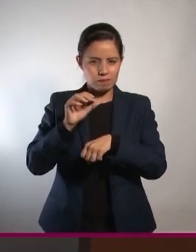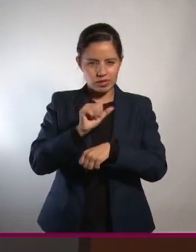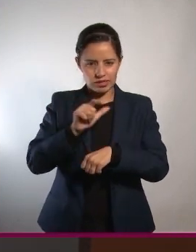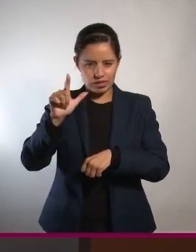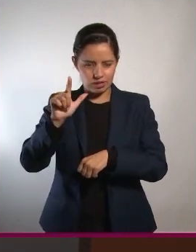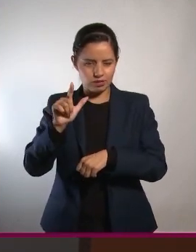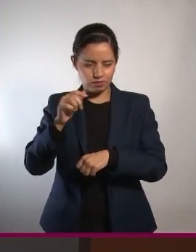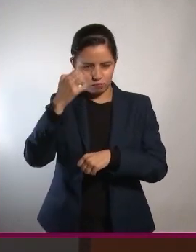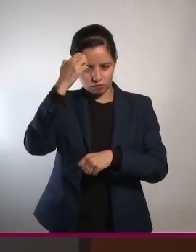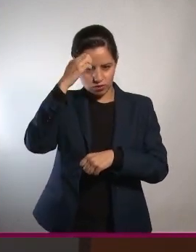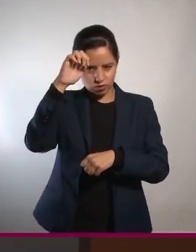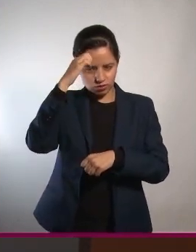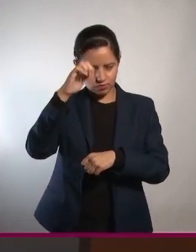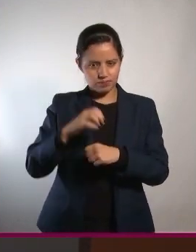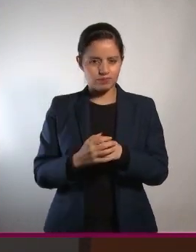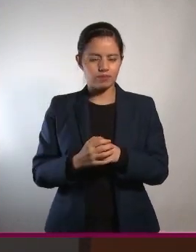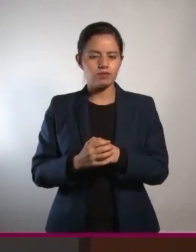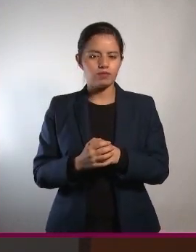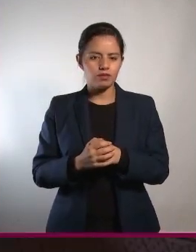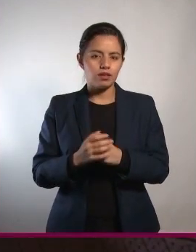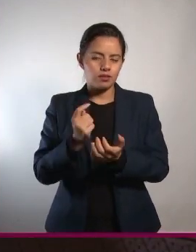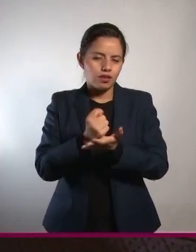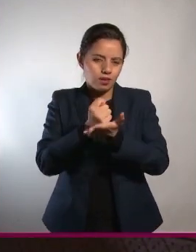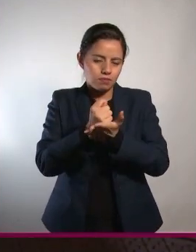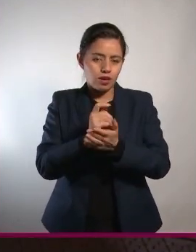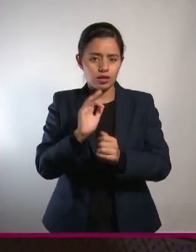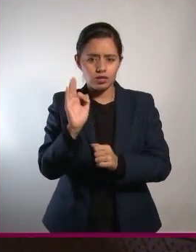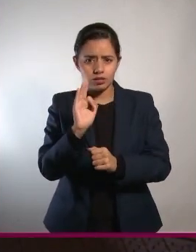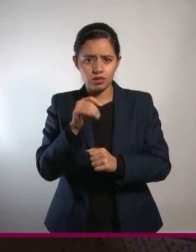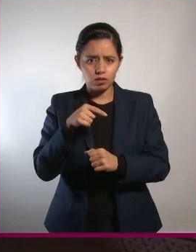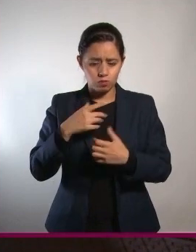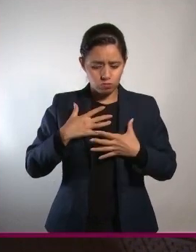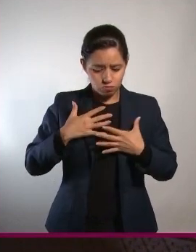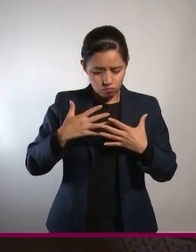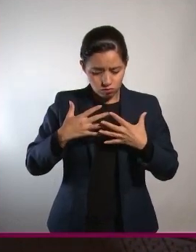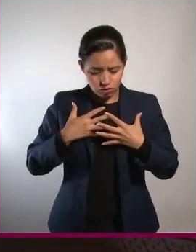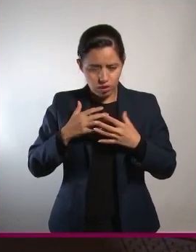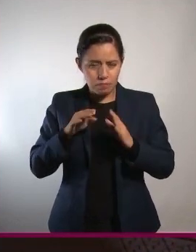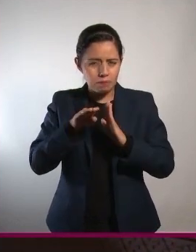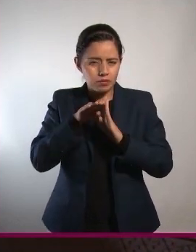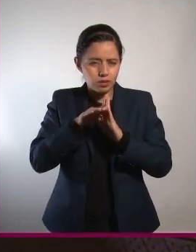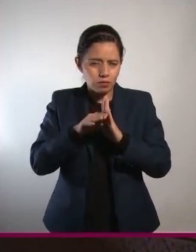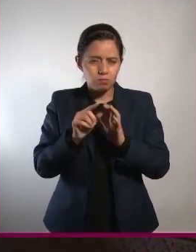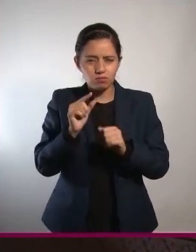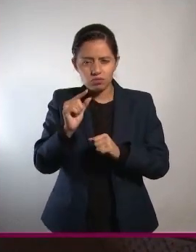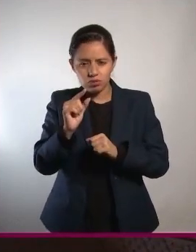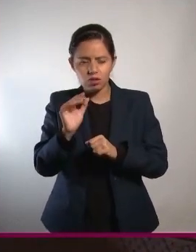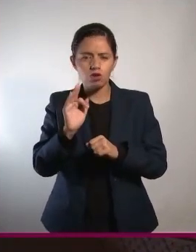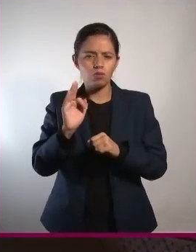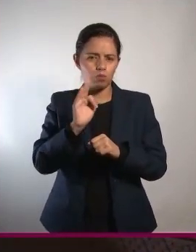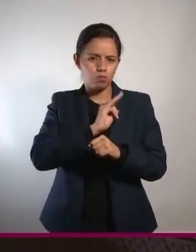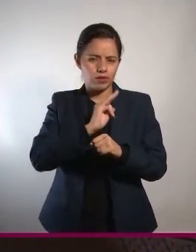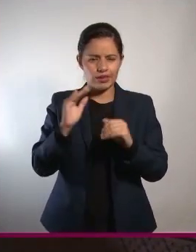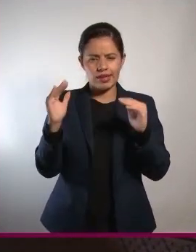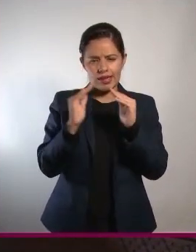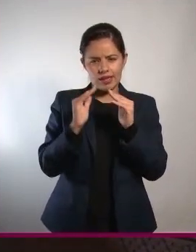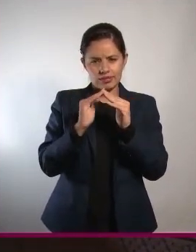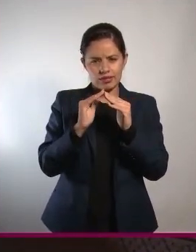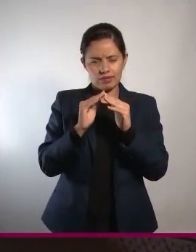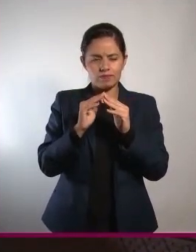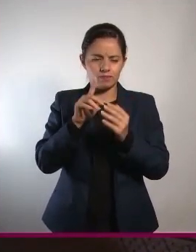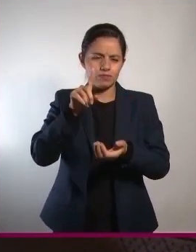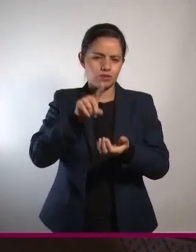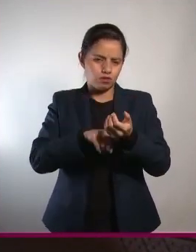rehabilitación. Si la sintomatología es leve, se podría recomendar la rehabilitación domiciliaria. Los ejercicios los